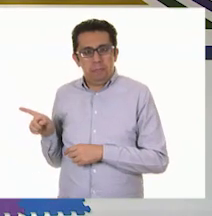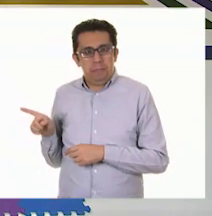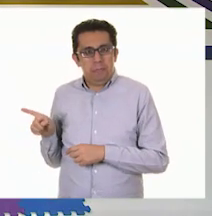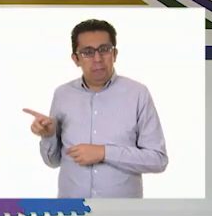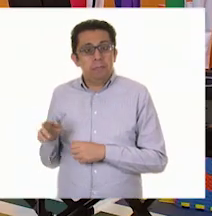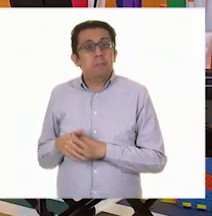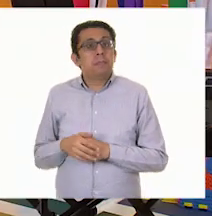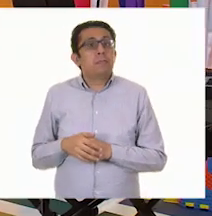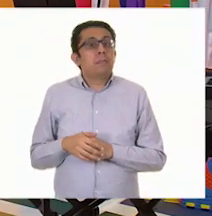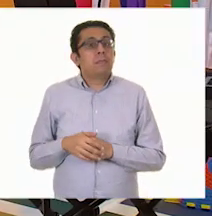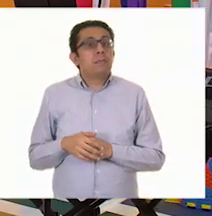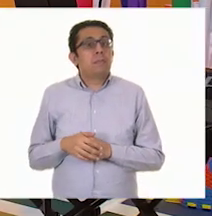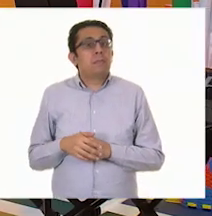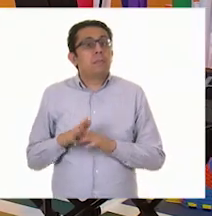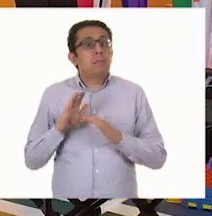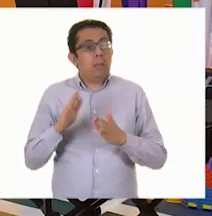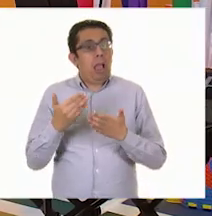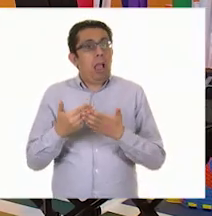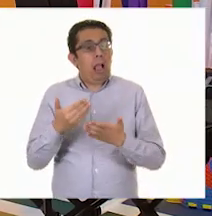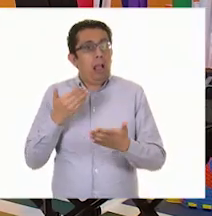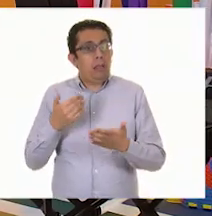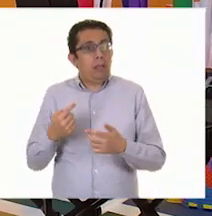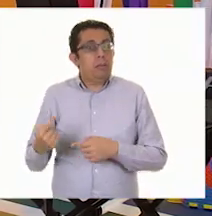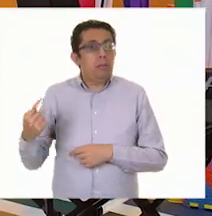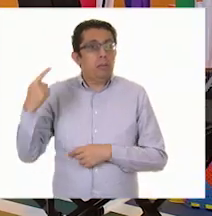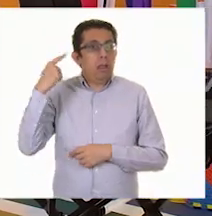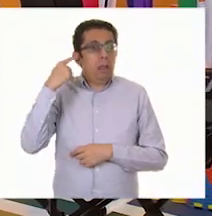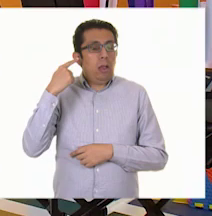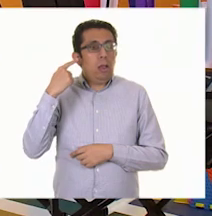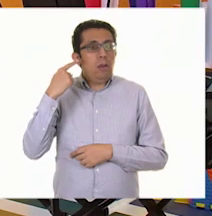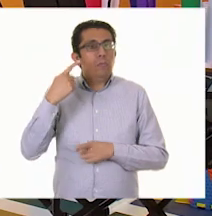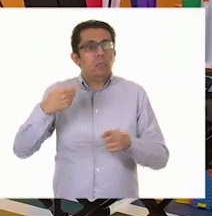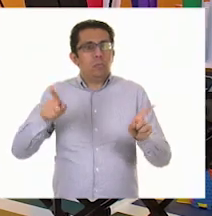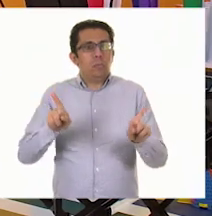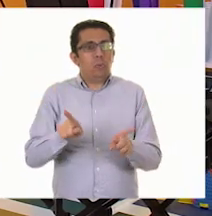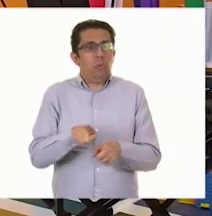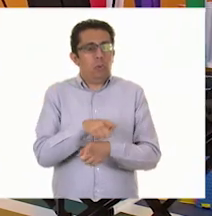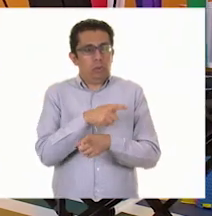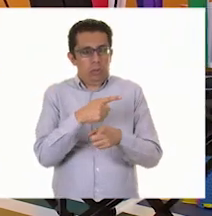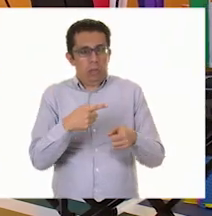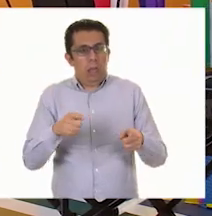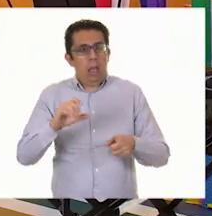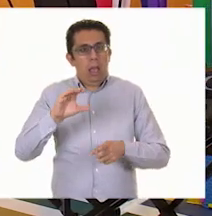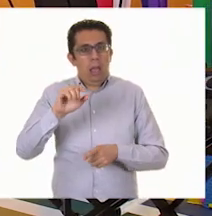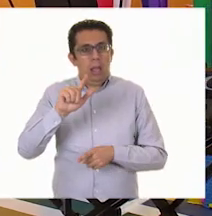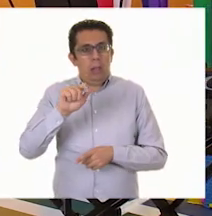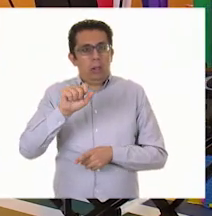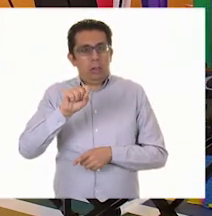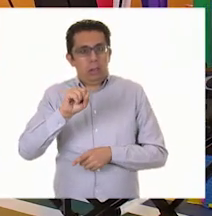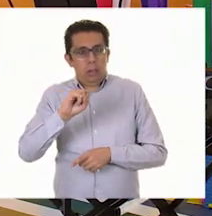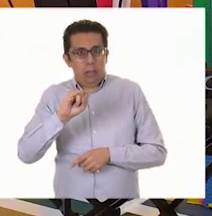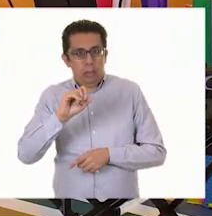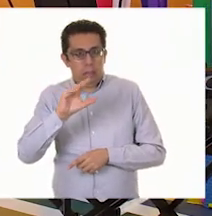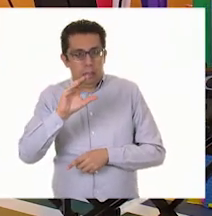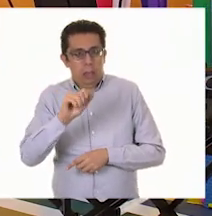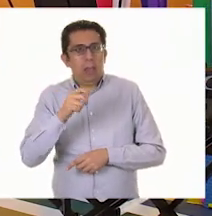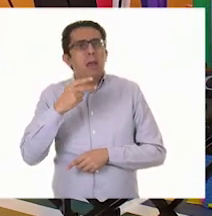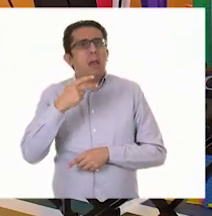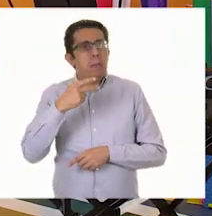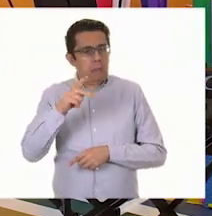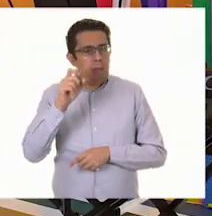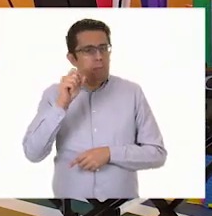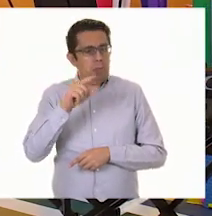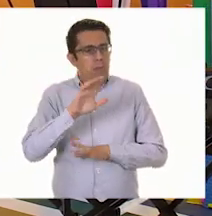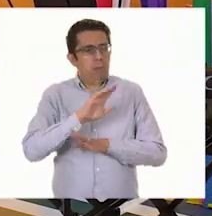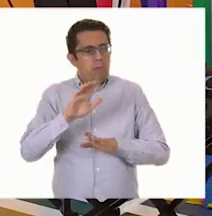Entonces, hemos escuchado, como te decía, un poco de música clásica, pero también hemos escuchado acerca de las cualidades del